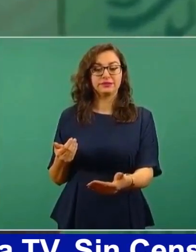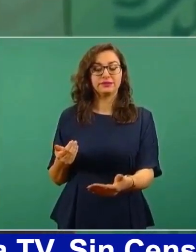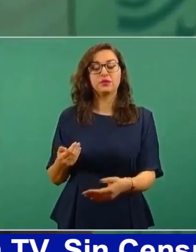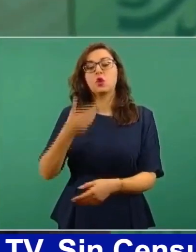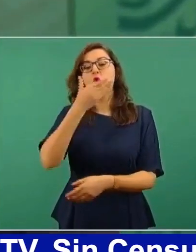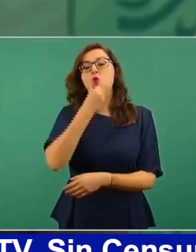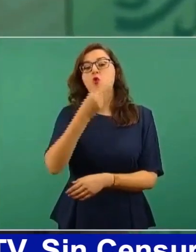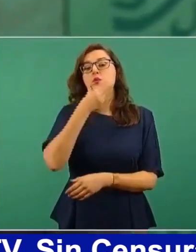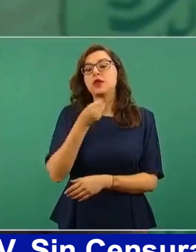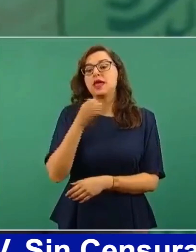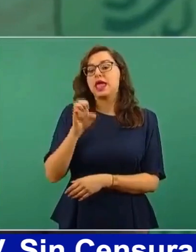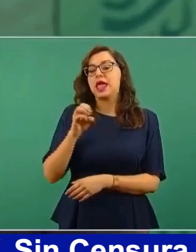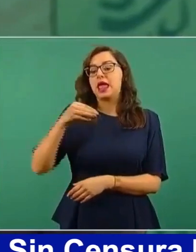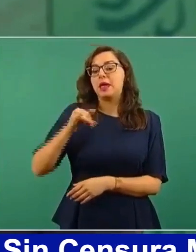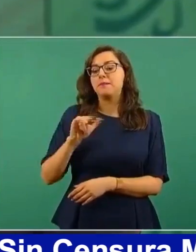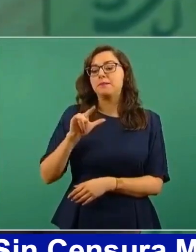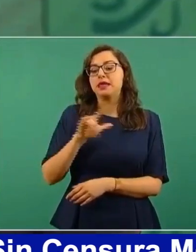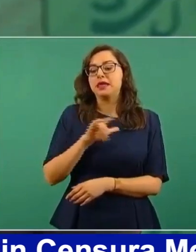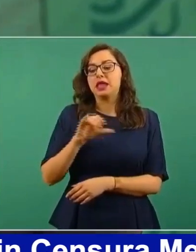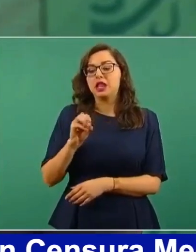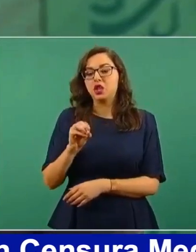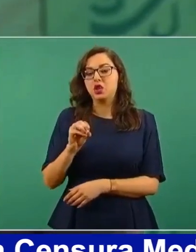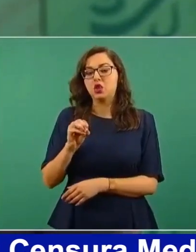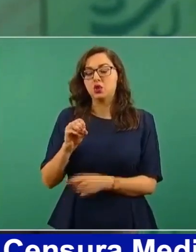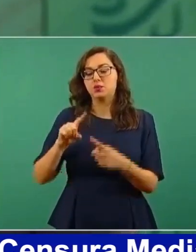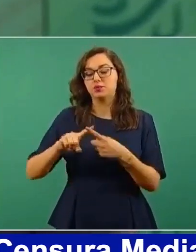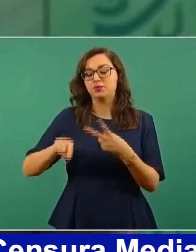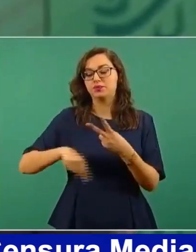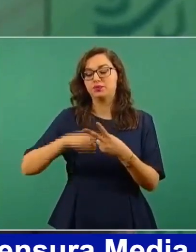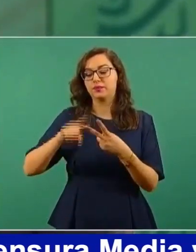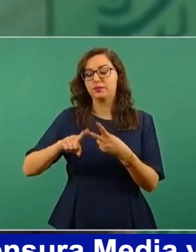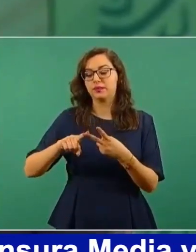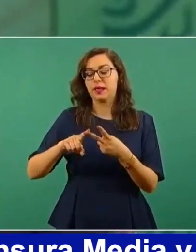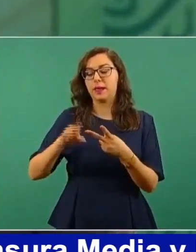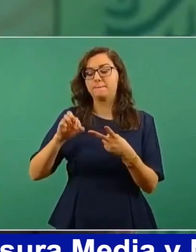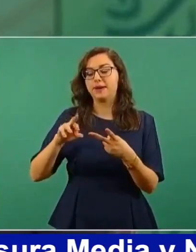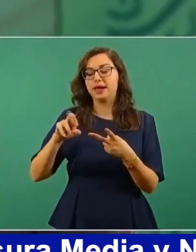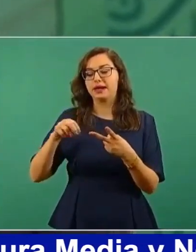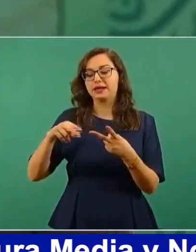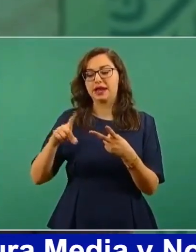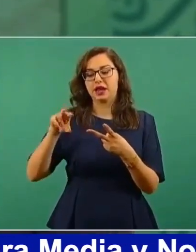Emilio Azcárraga, con Bernardo Gómez,